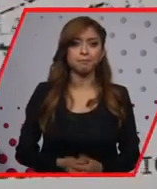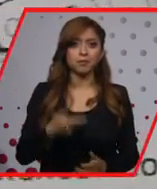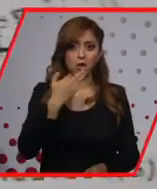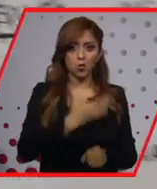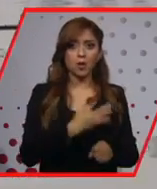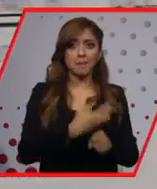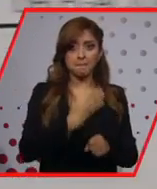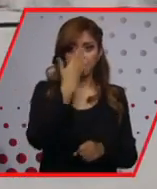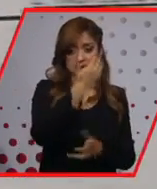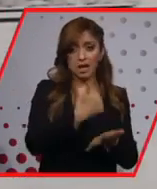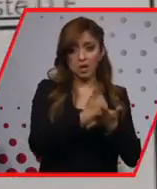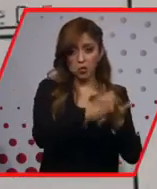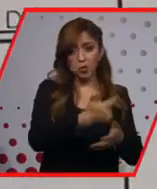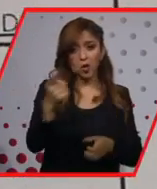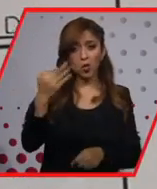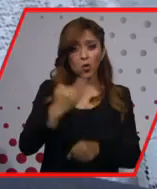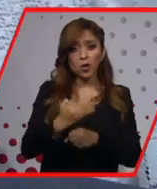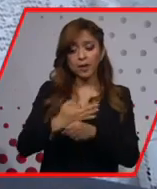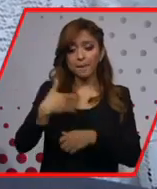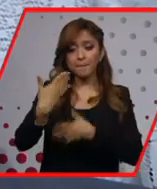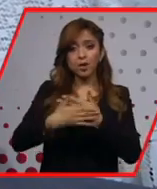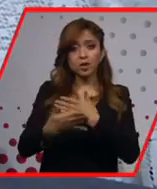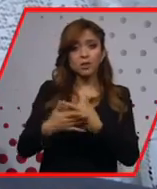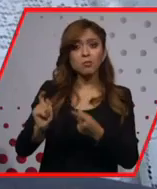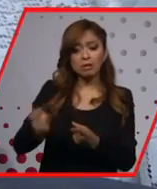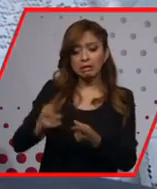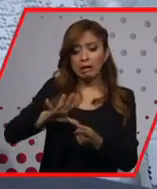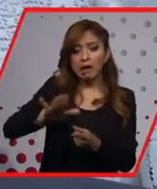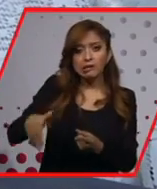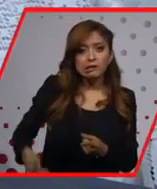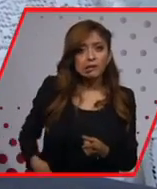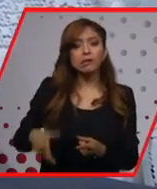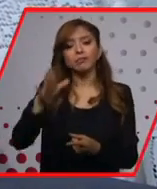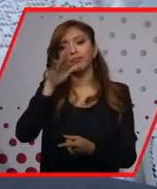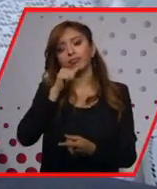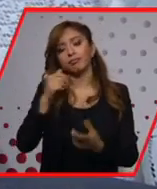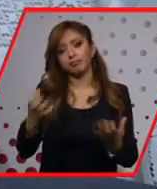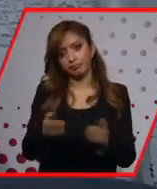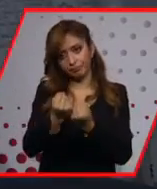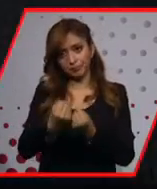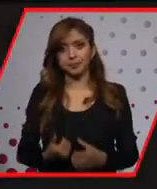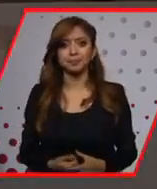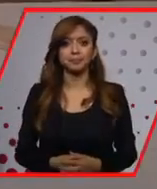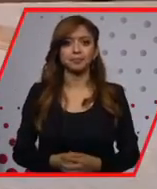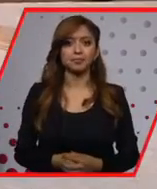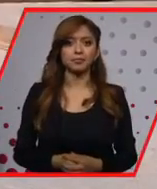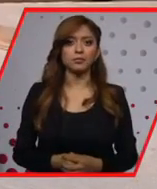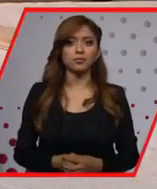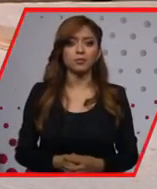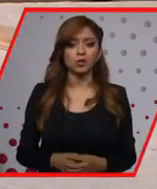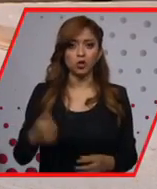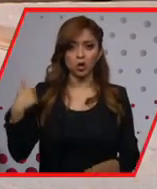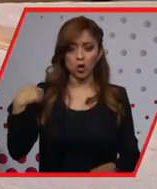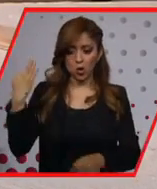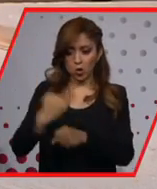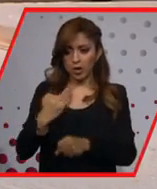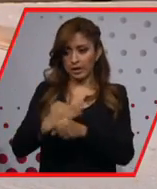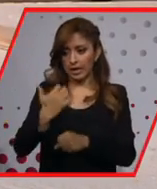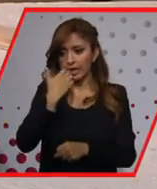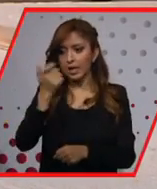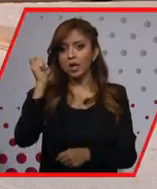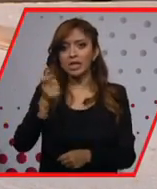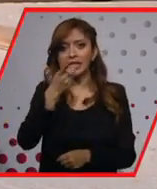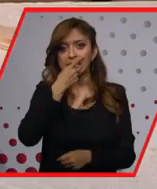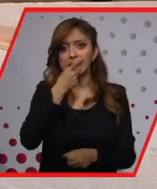ayuda, pues teme ser víctima de un accidente y no recuperarse. Ahorita lo más urgente es saber cómo está mi columna, cómo está